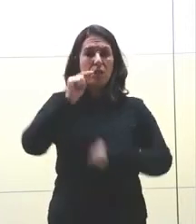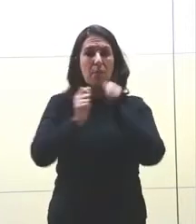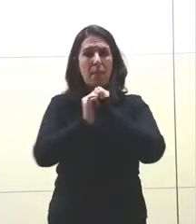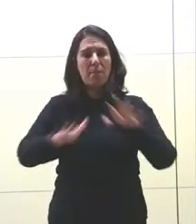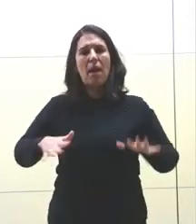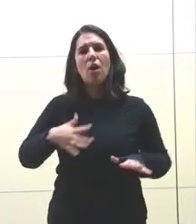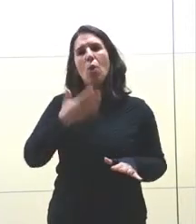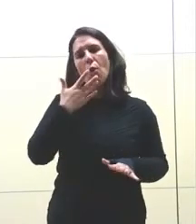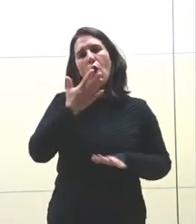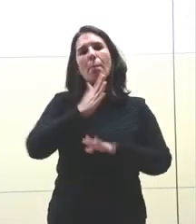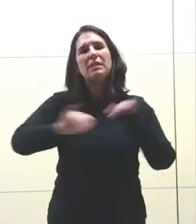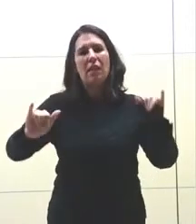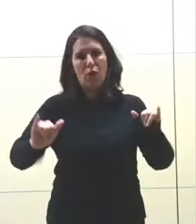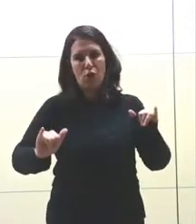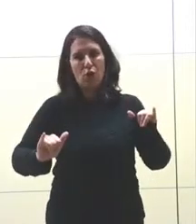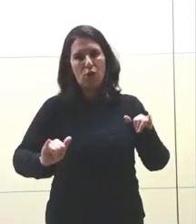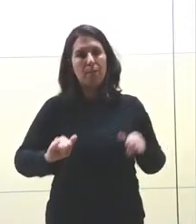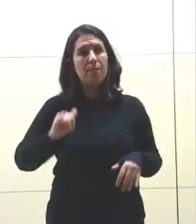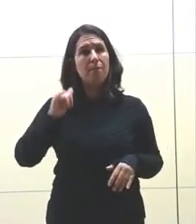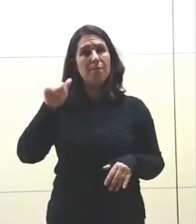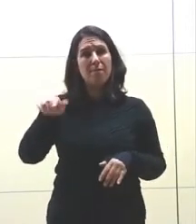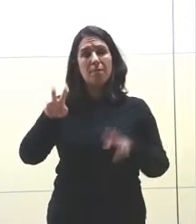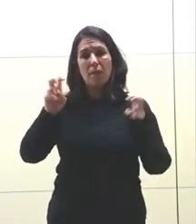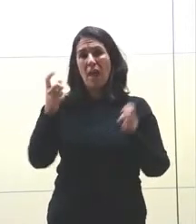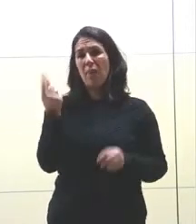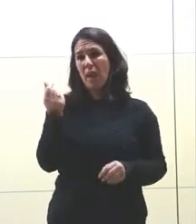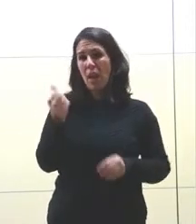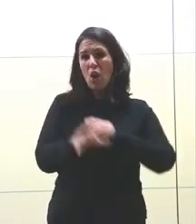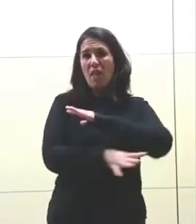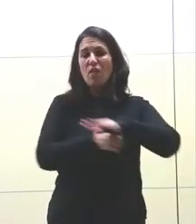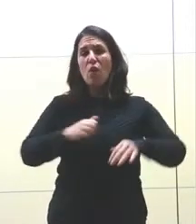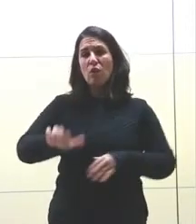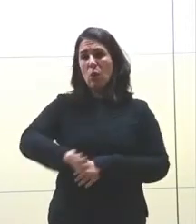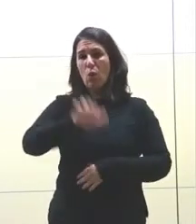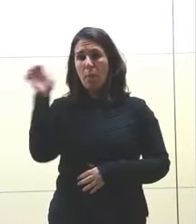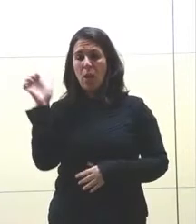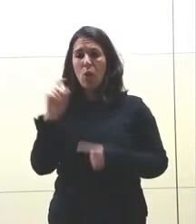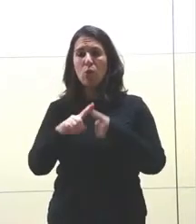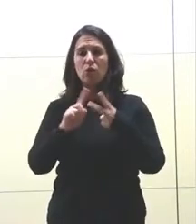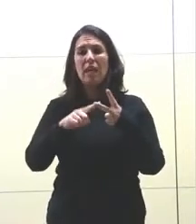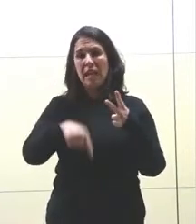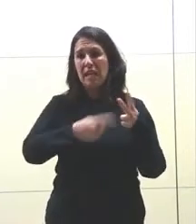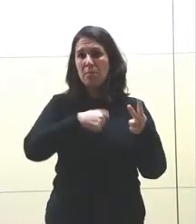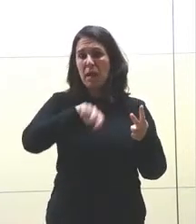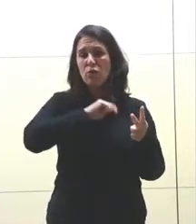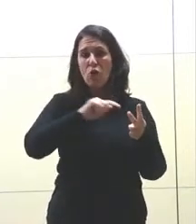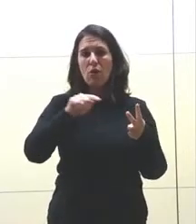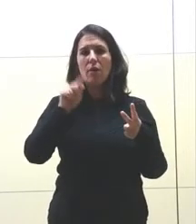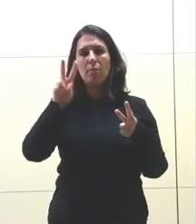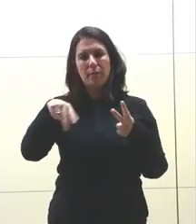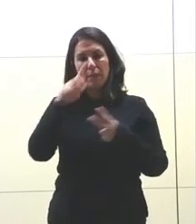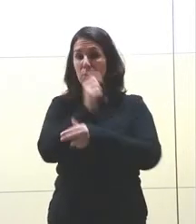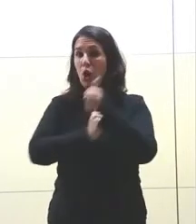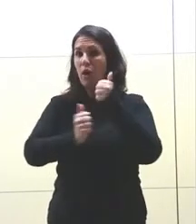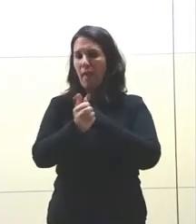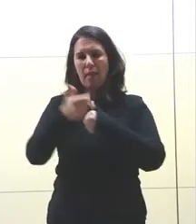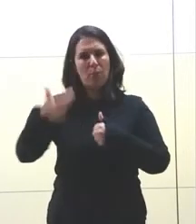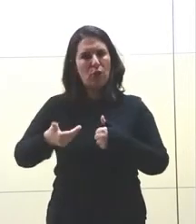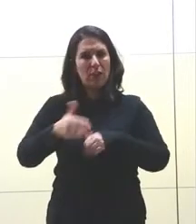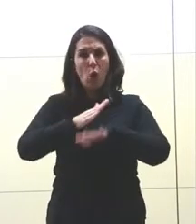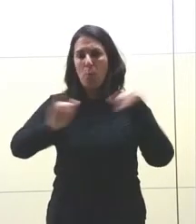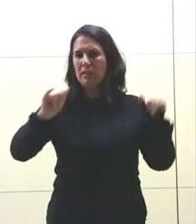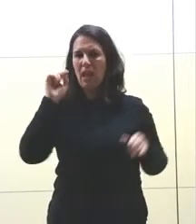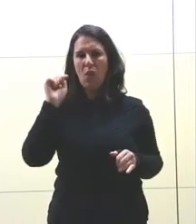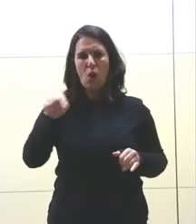que ha habido dinero de los fondos europeos, dinero español. Eso es una prioridad muy importante.